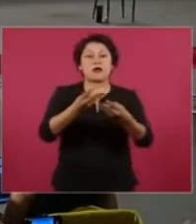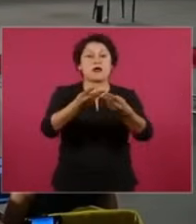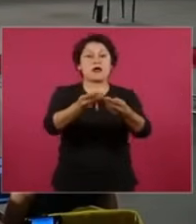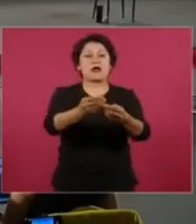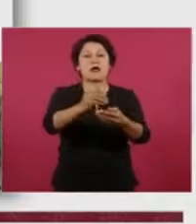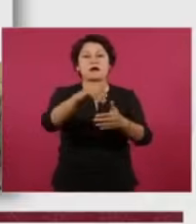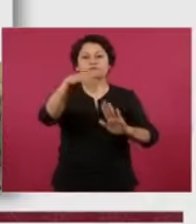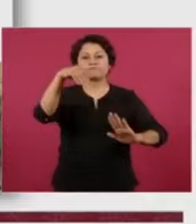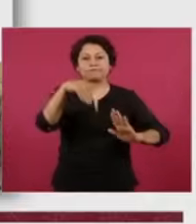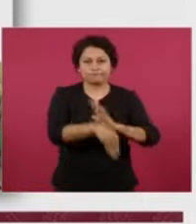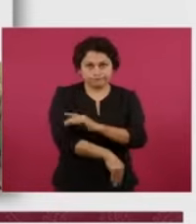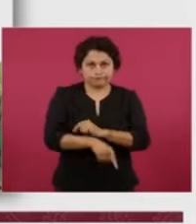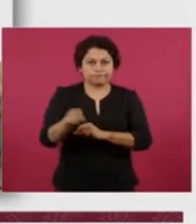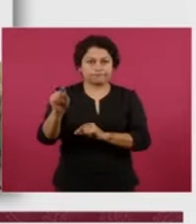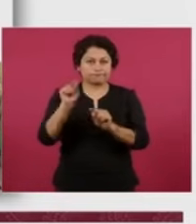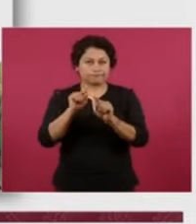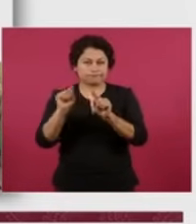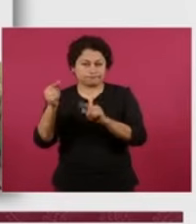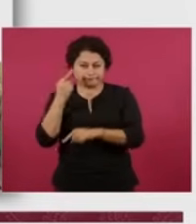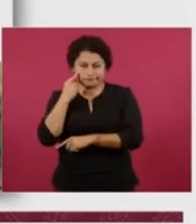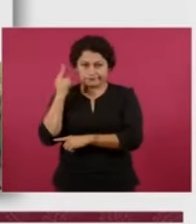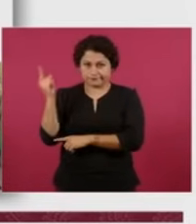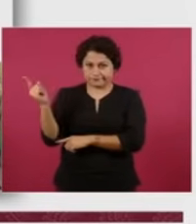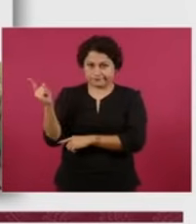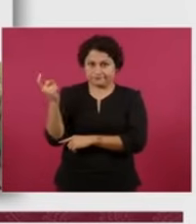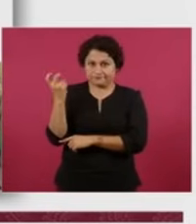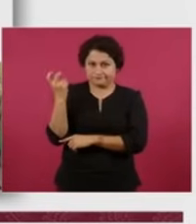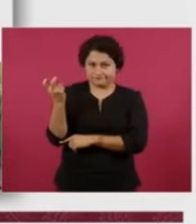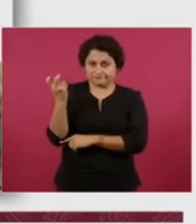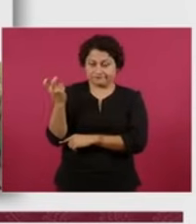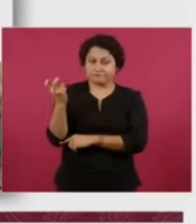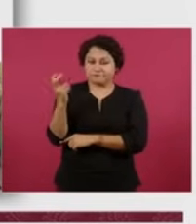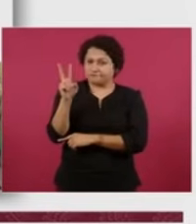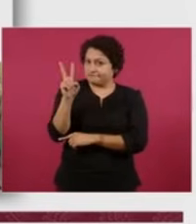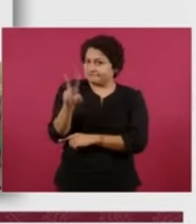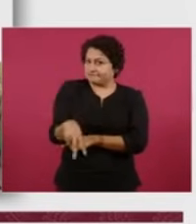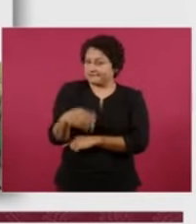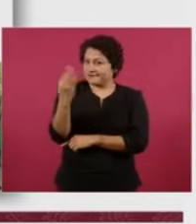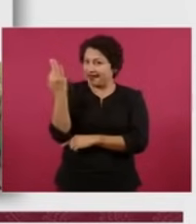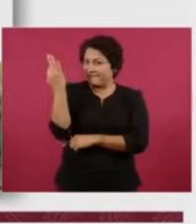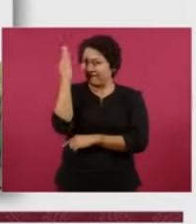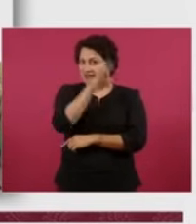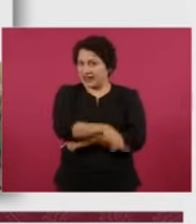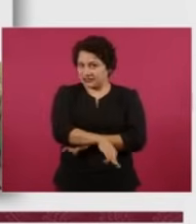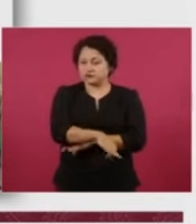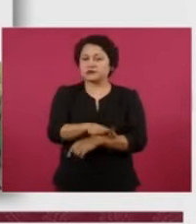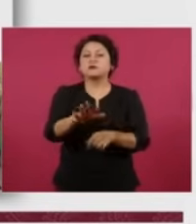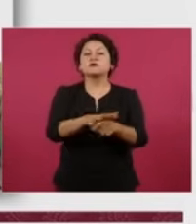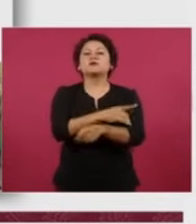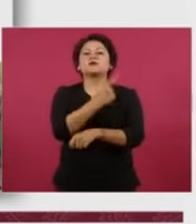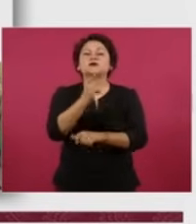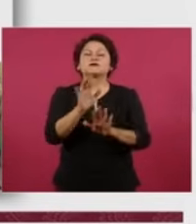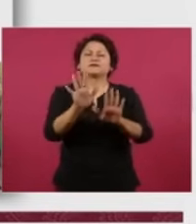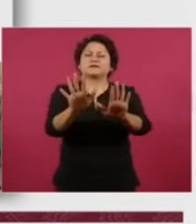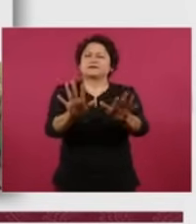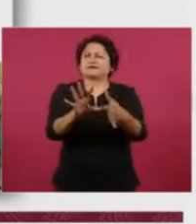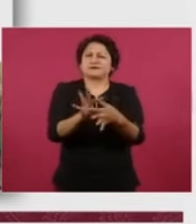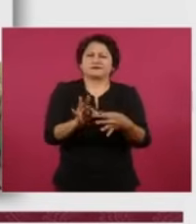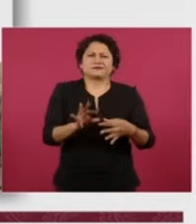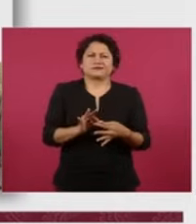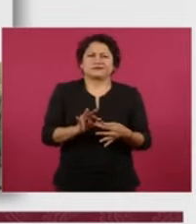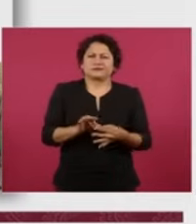suspensivos». Pero esta nota es falsa. Nada más que primero vamos a ver quién es la fuente de